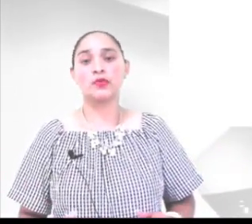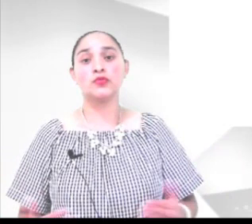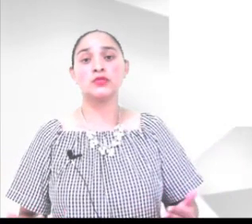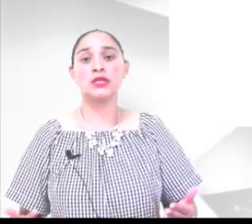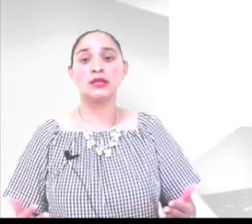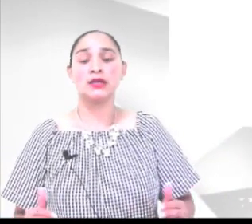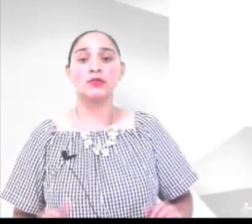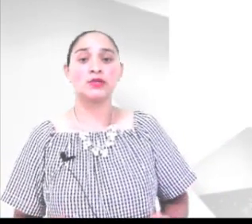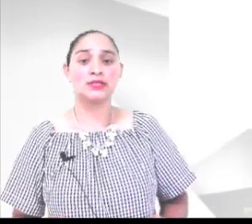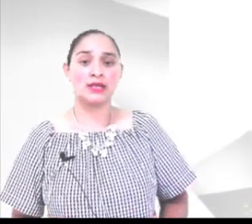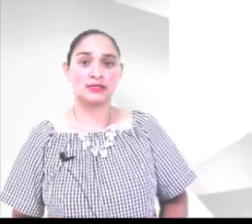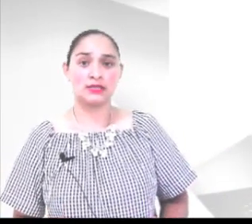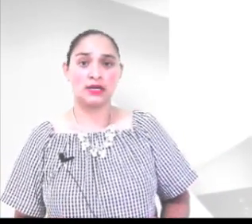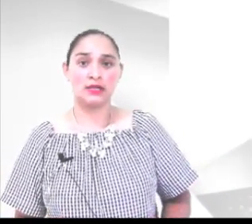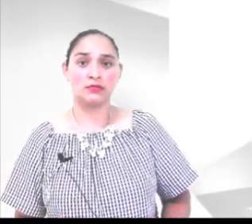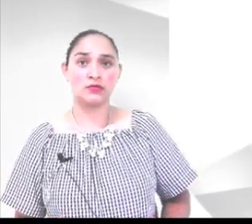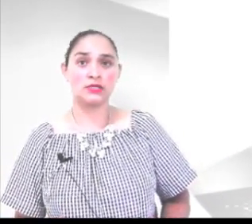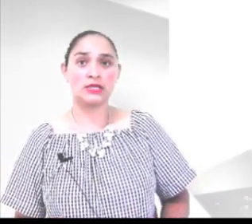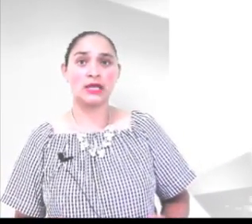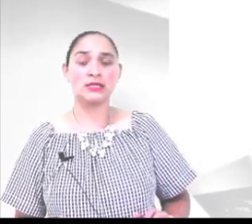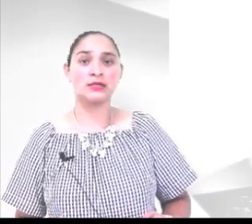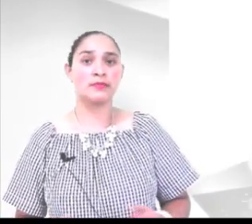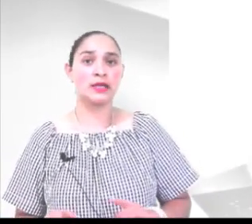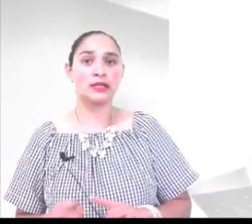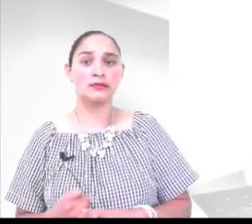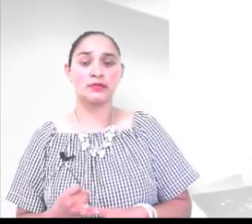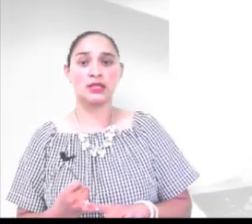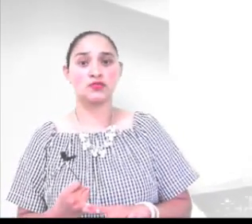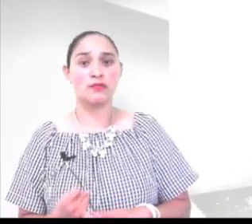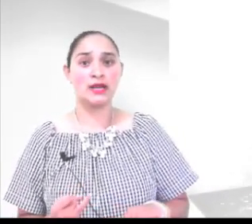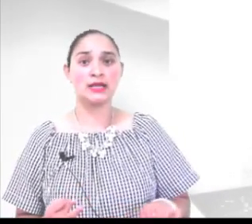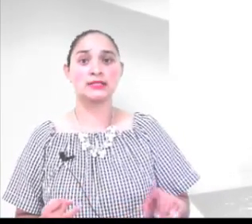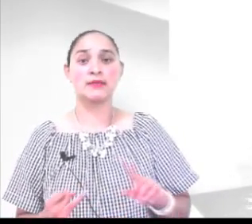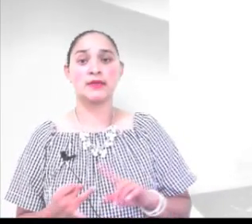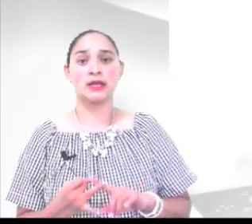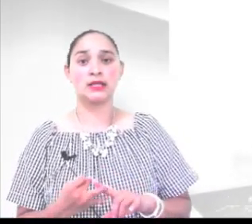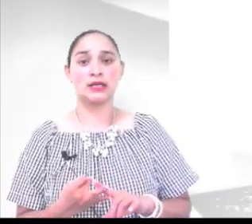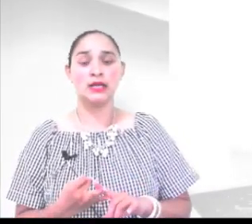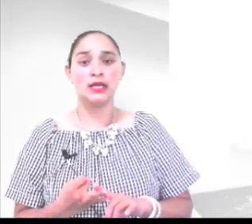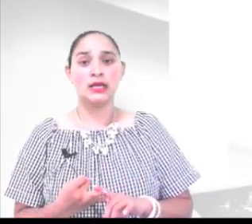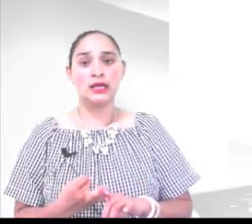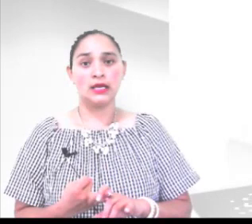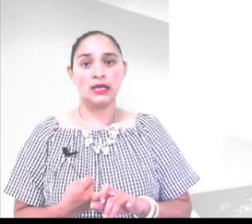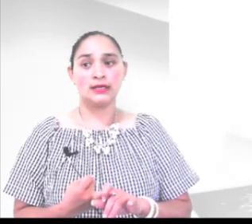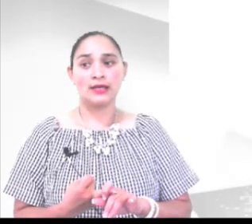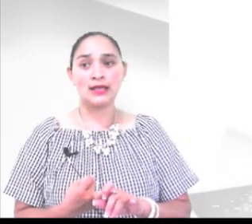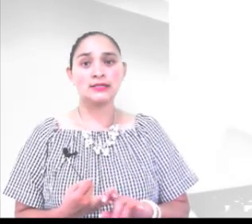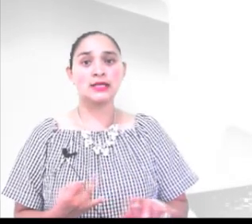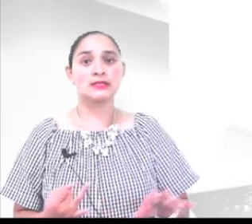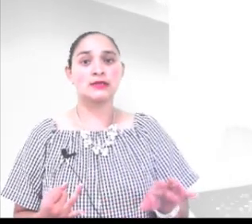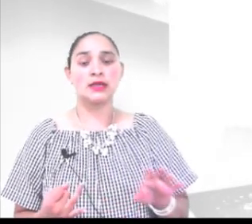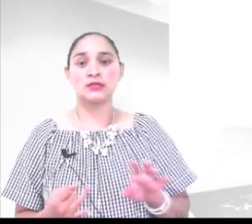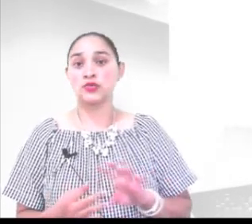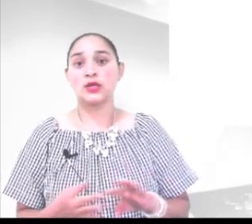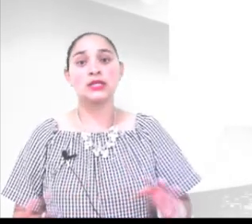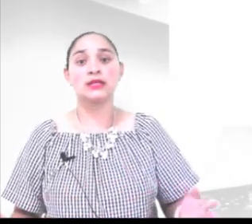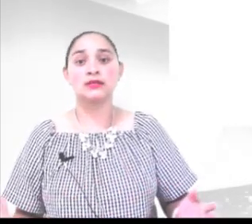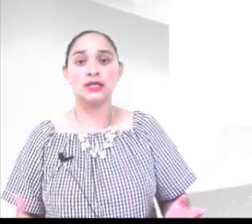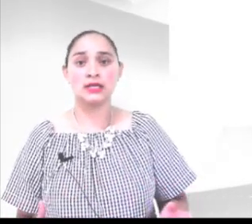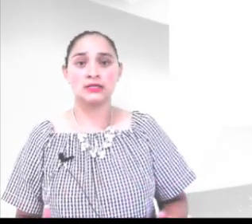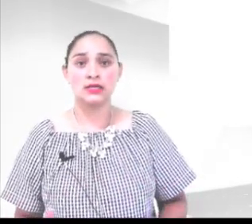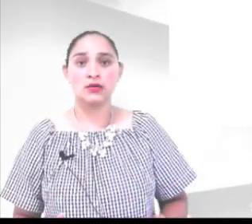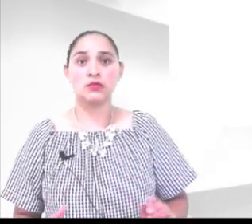¿verdad?, produce un desastre. Entonces ahí se pierden vidas humanas, se pierden casas,